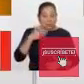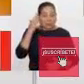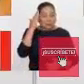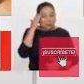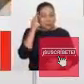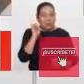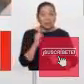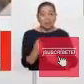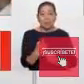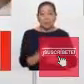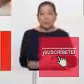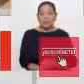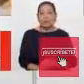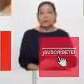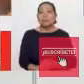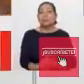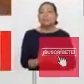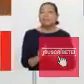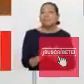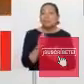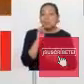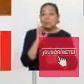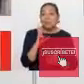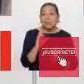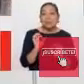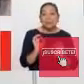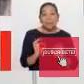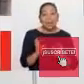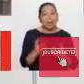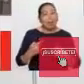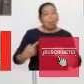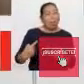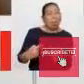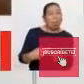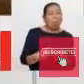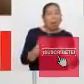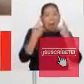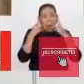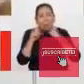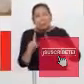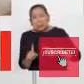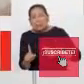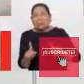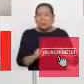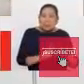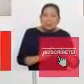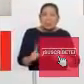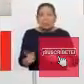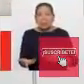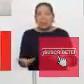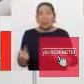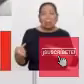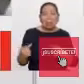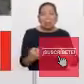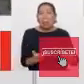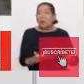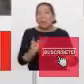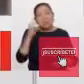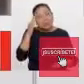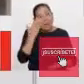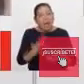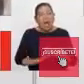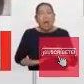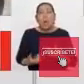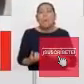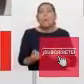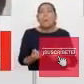sabíamos por indicativos de inteligencia que los delincuentes también estaban, que discutían, no se ponían de acuerdo porque inclusive entre ellos decían no saben negociar, cómo piden